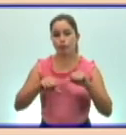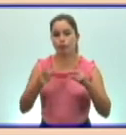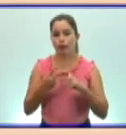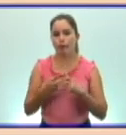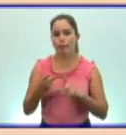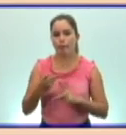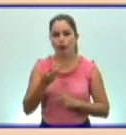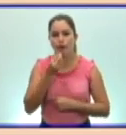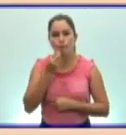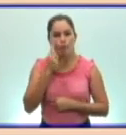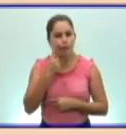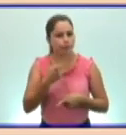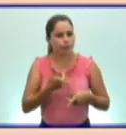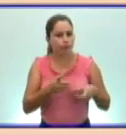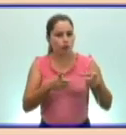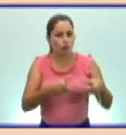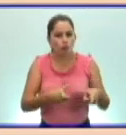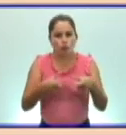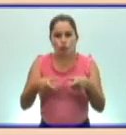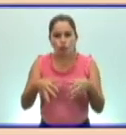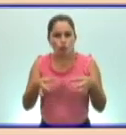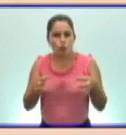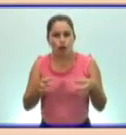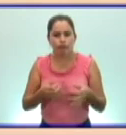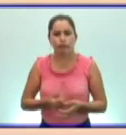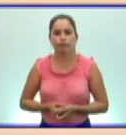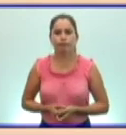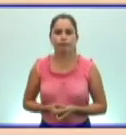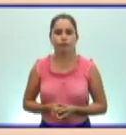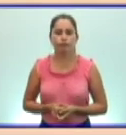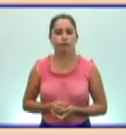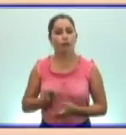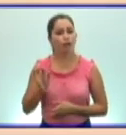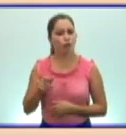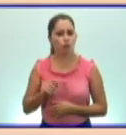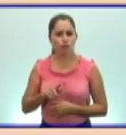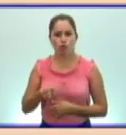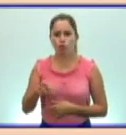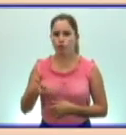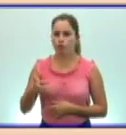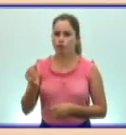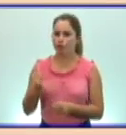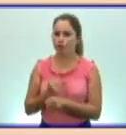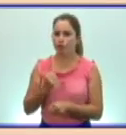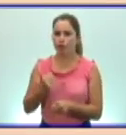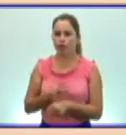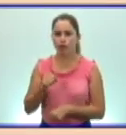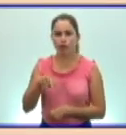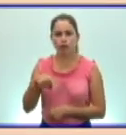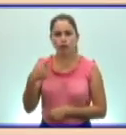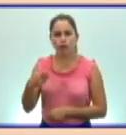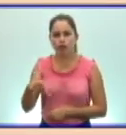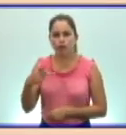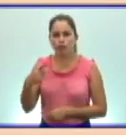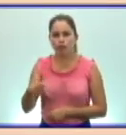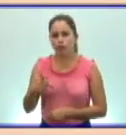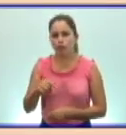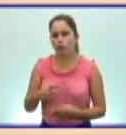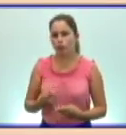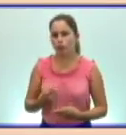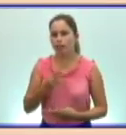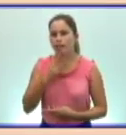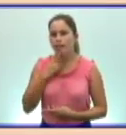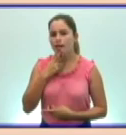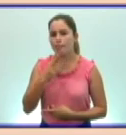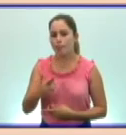usar el recipiente adecuado. Seguro ya ustedes están trabajando en este ejercicio y en cuanto a la